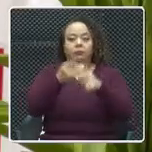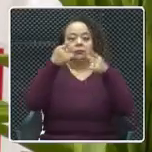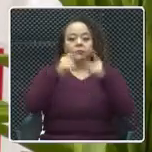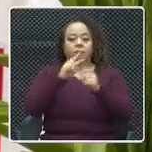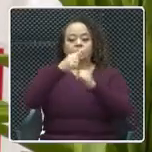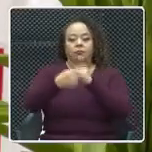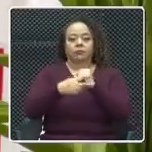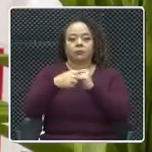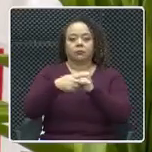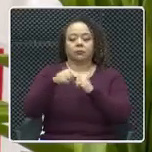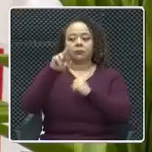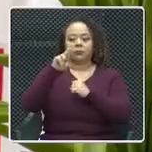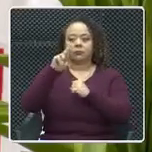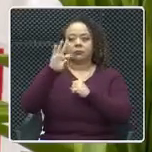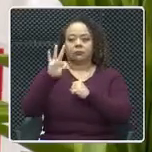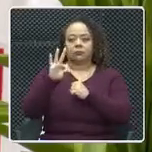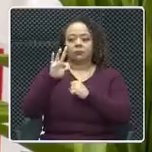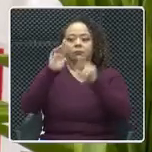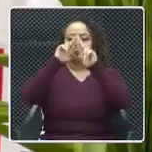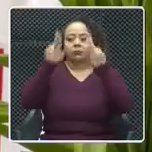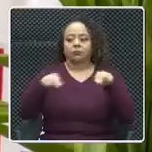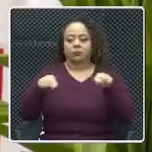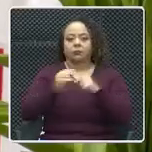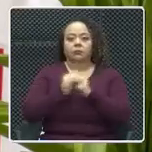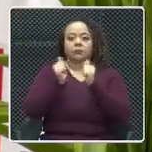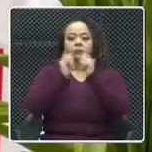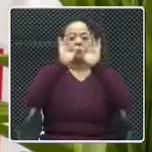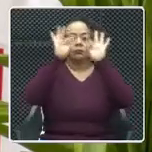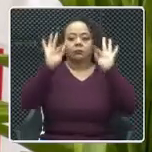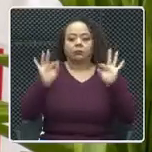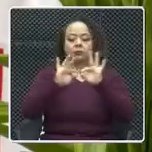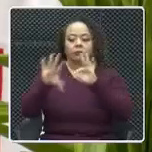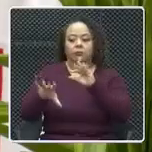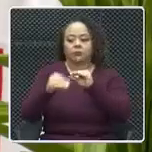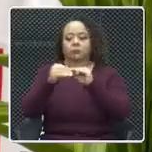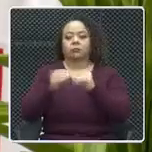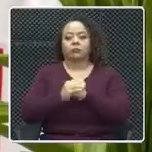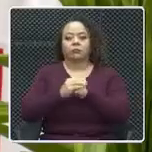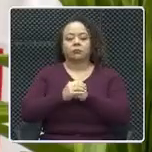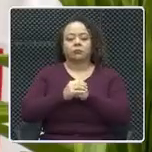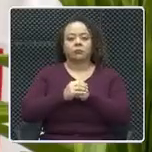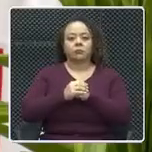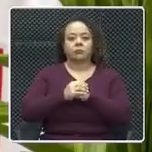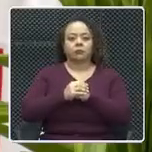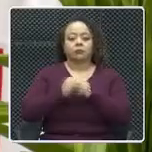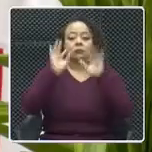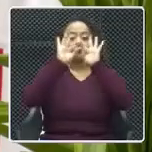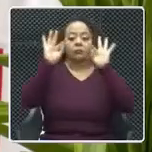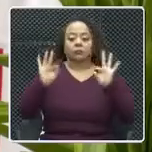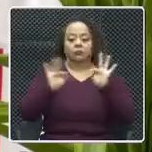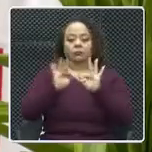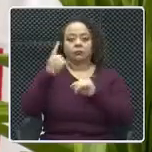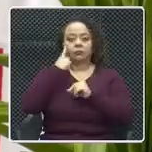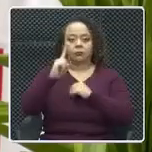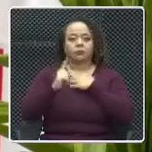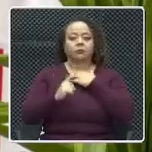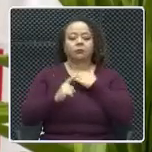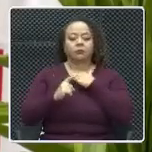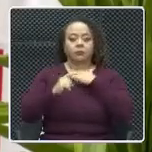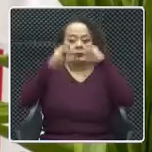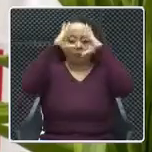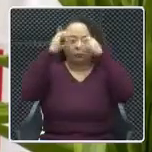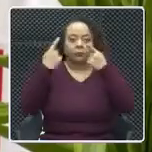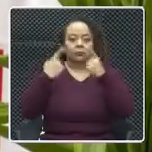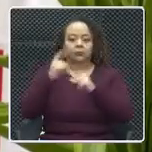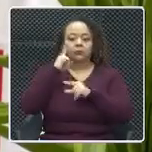dos veces al RT virtual y con un formulario adicional adjunto y todo, formulario para el reporte de